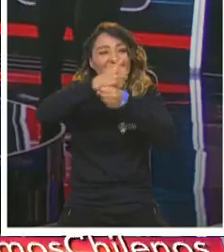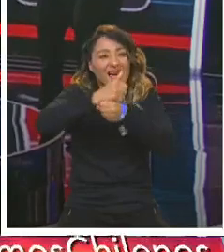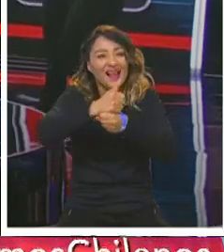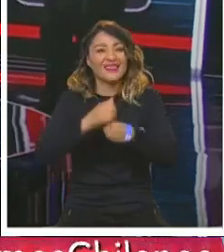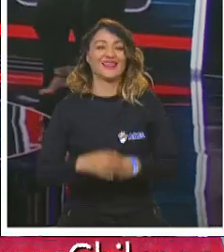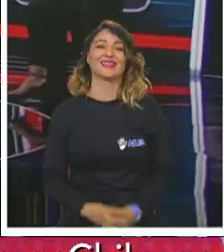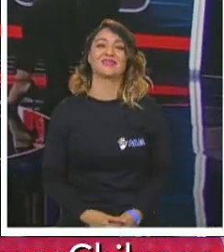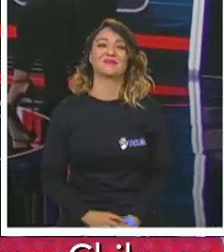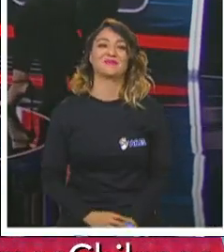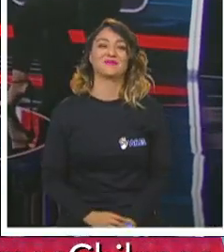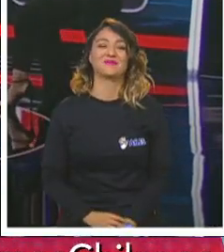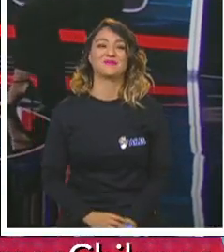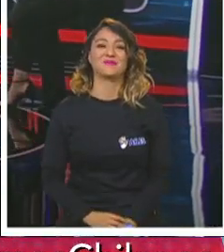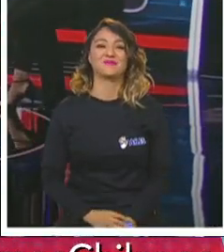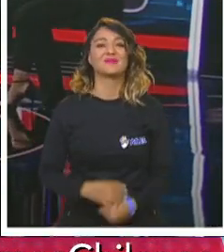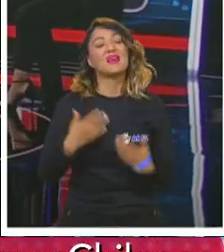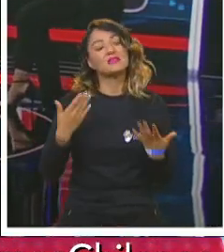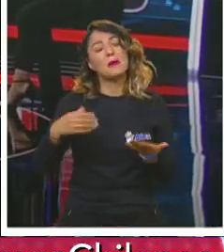Pero ha sido más difícil...